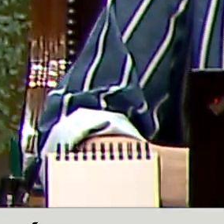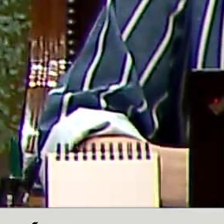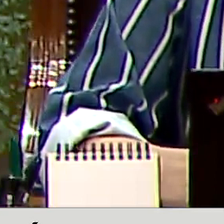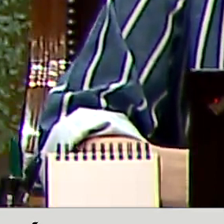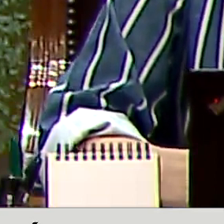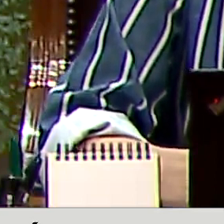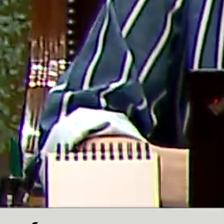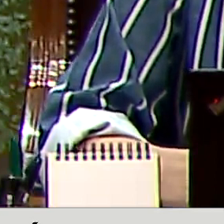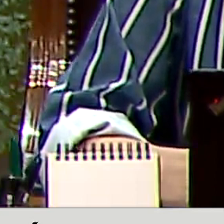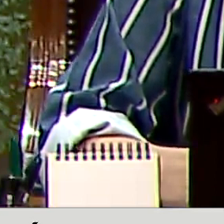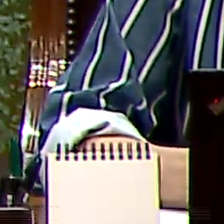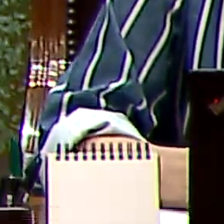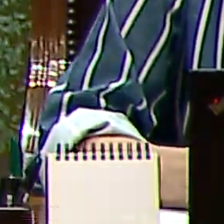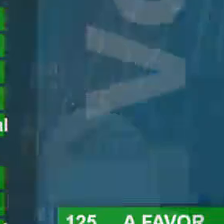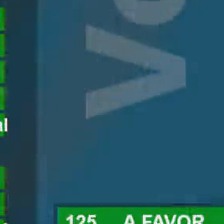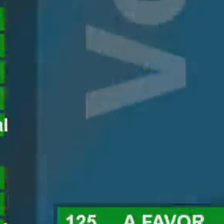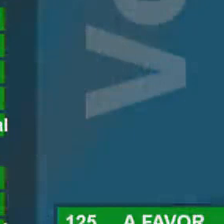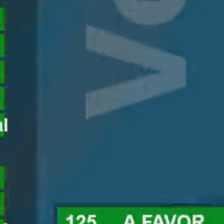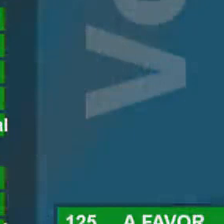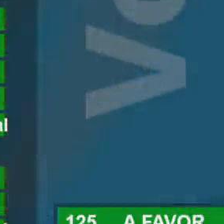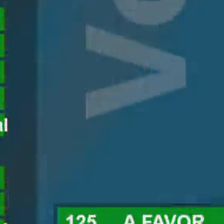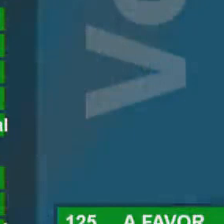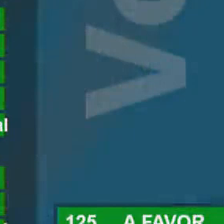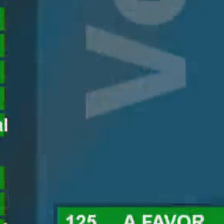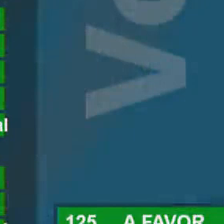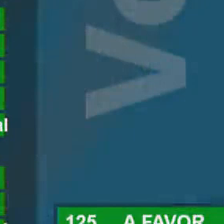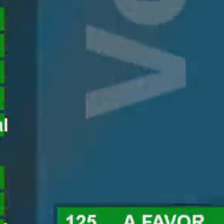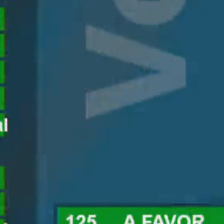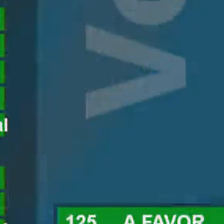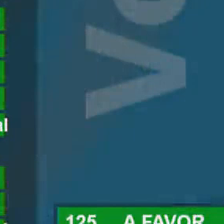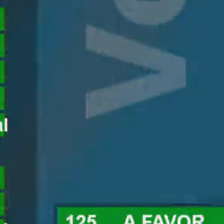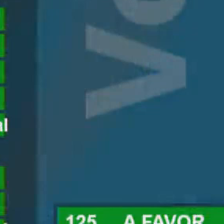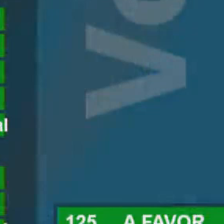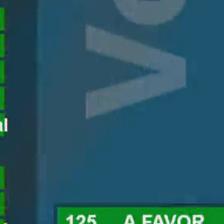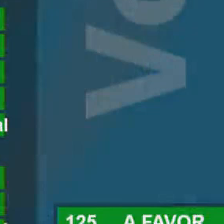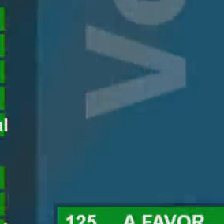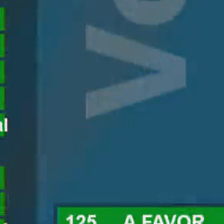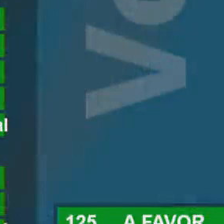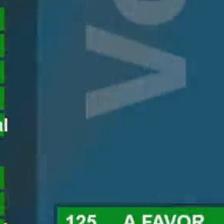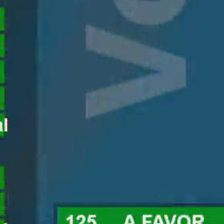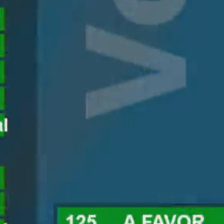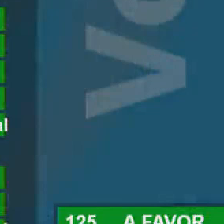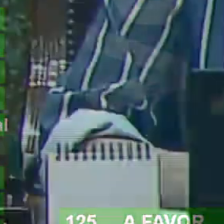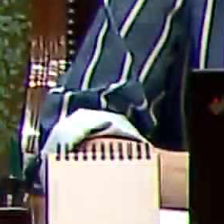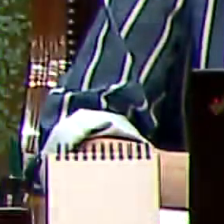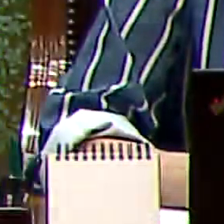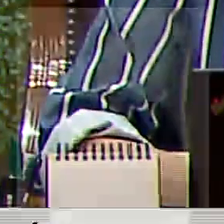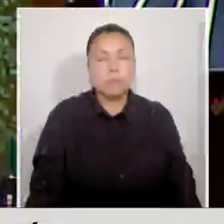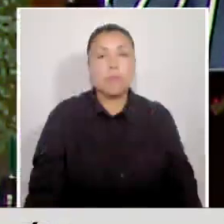votación por la afirmativa 125 votos dos por la negativa seis abstenciones